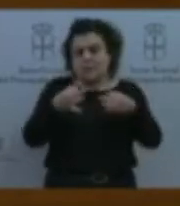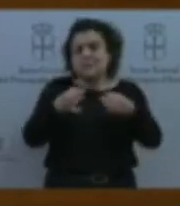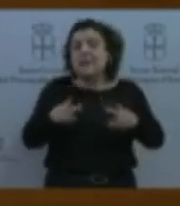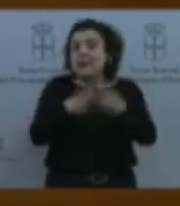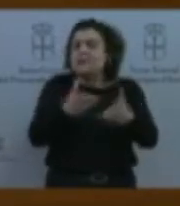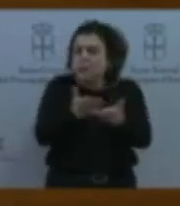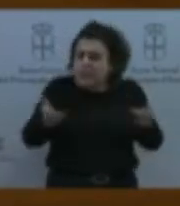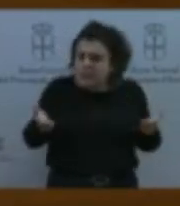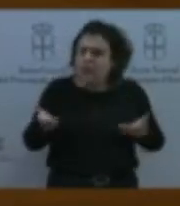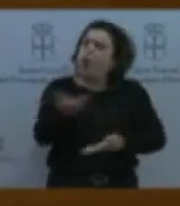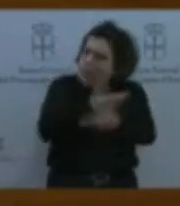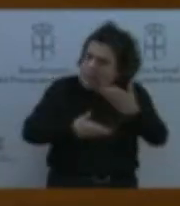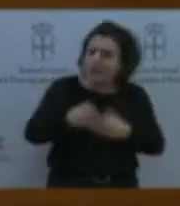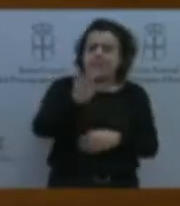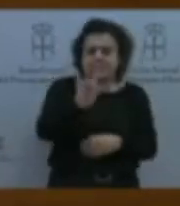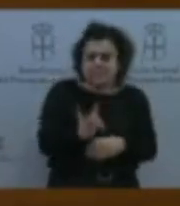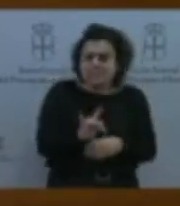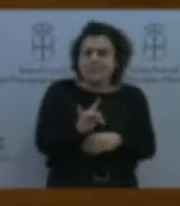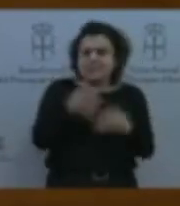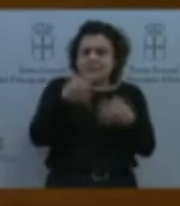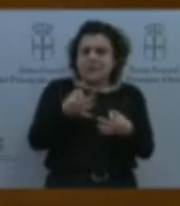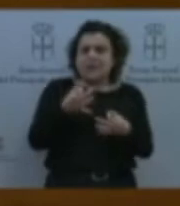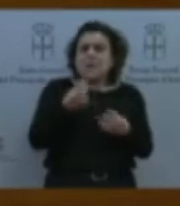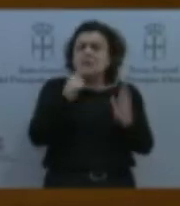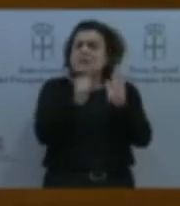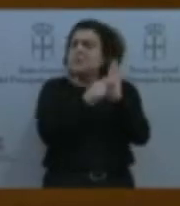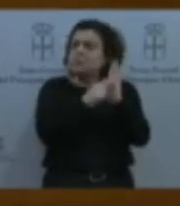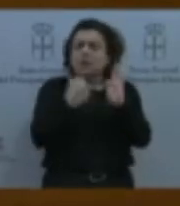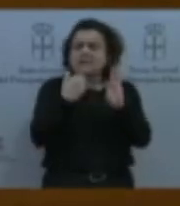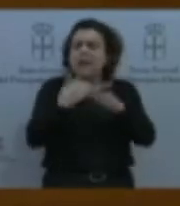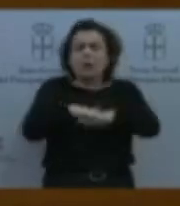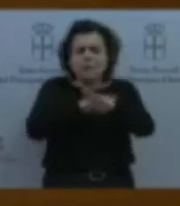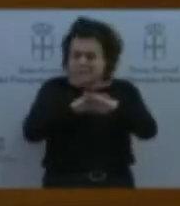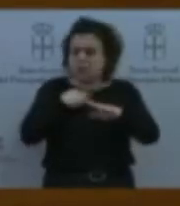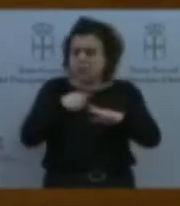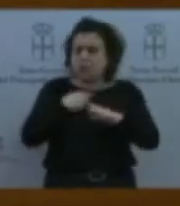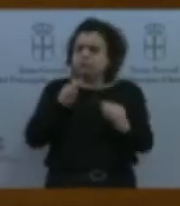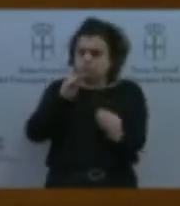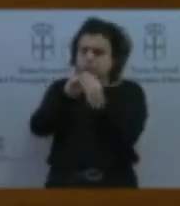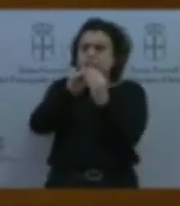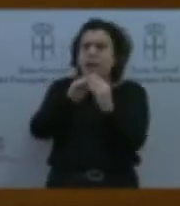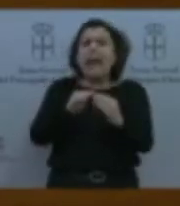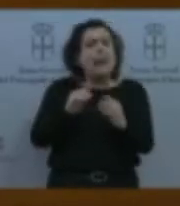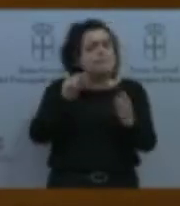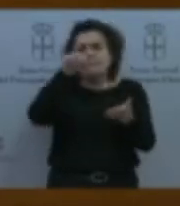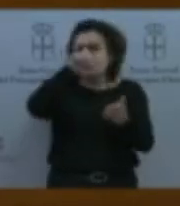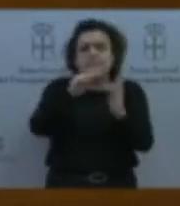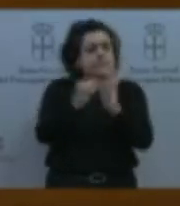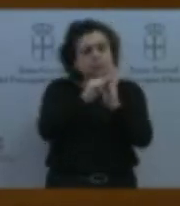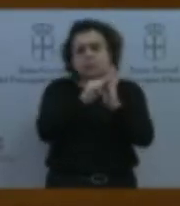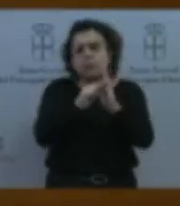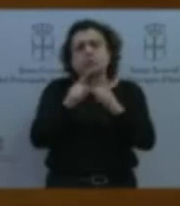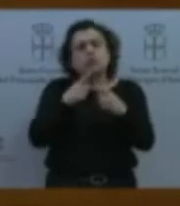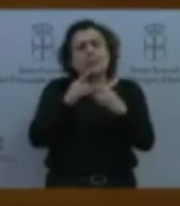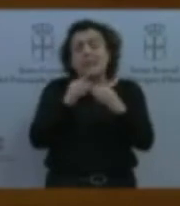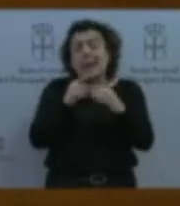ese punto que dijo usted, que es fundamental y que lo comparto totalmente, que es el punto de la cohesión territorial, tan necesaria, de que cualquier